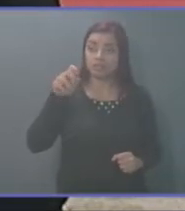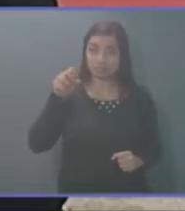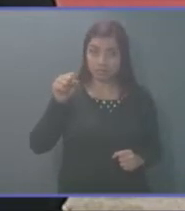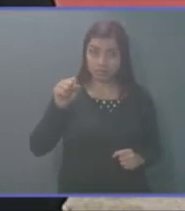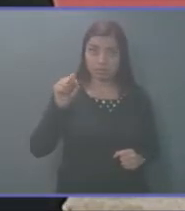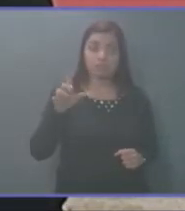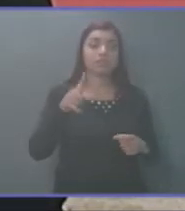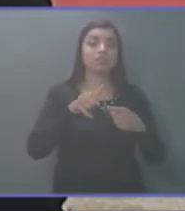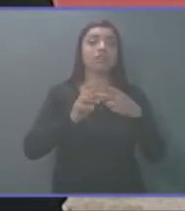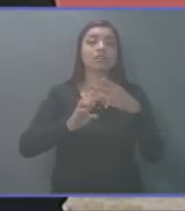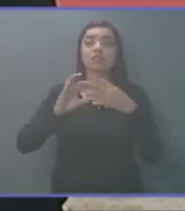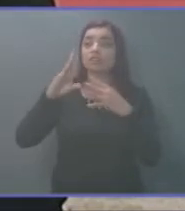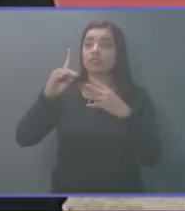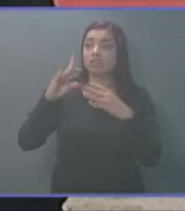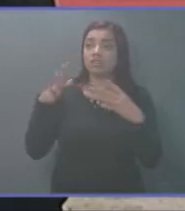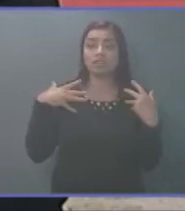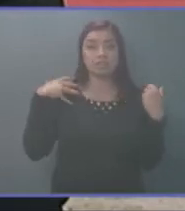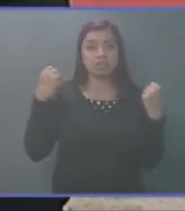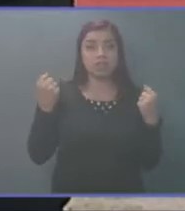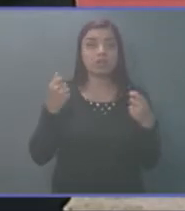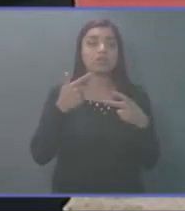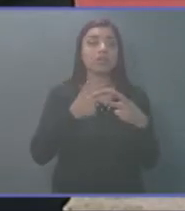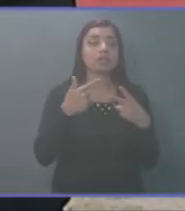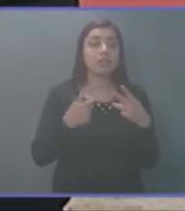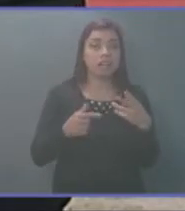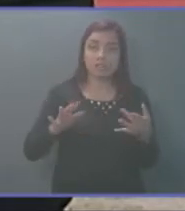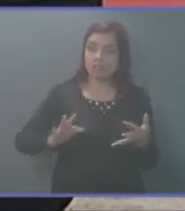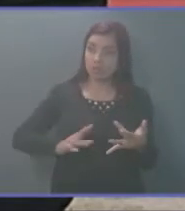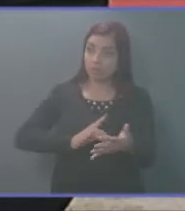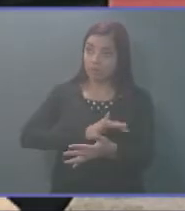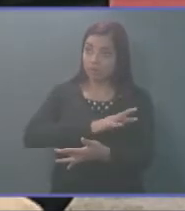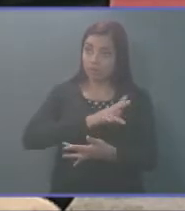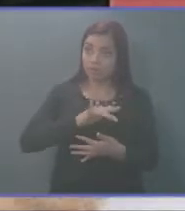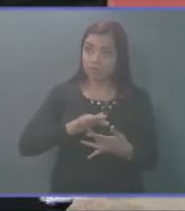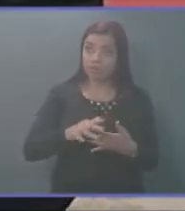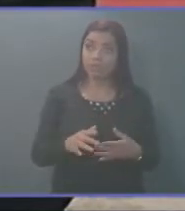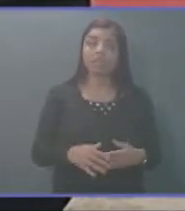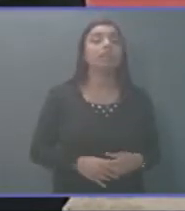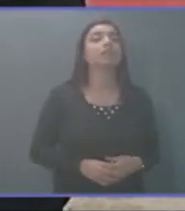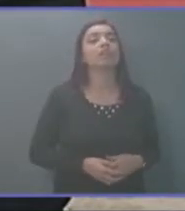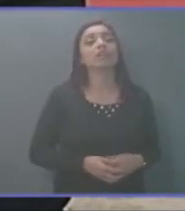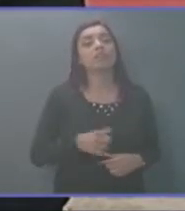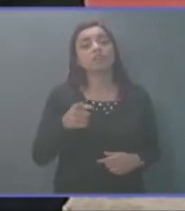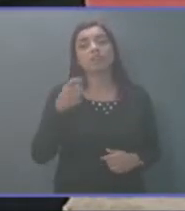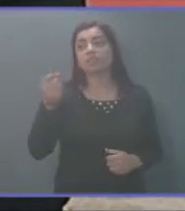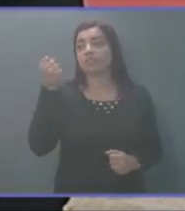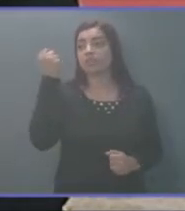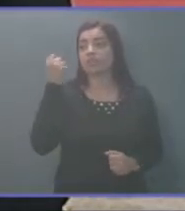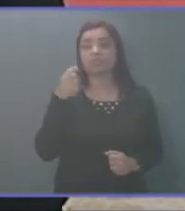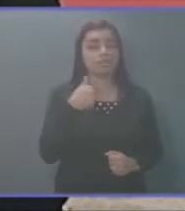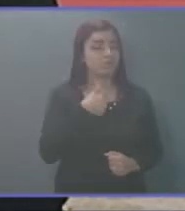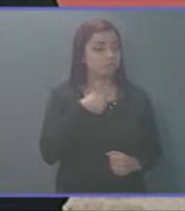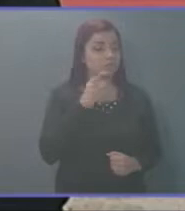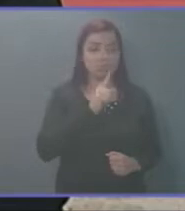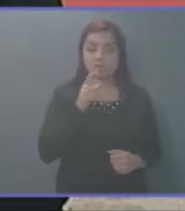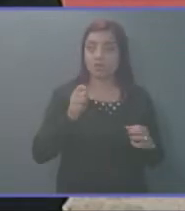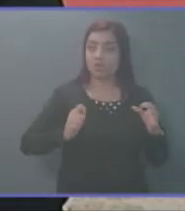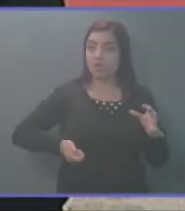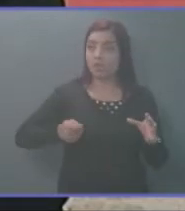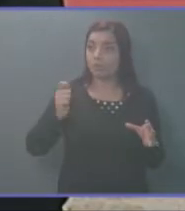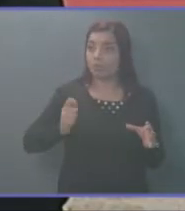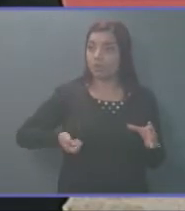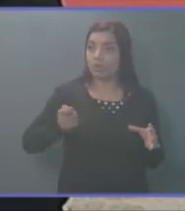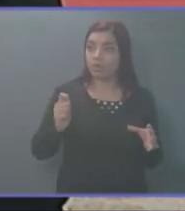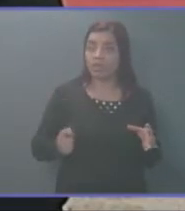el Código de Salud y la Ley Especial de Medio Ambiente. Es importante también, yo no soy abogada, pero